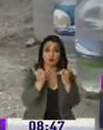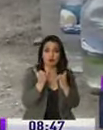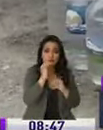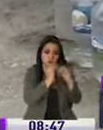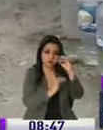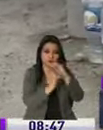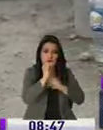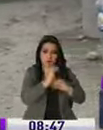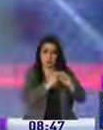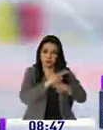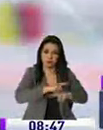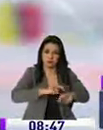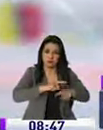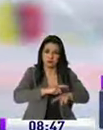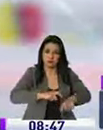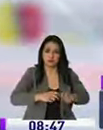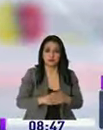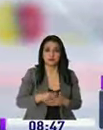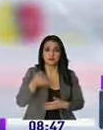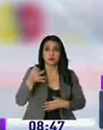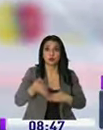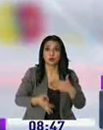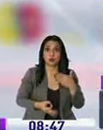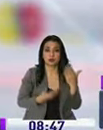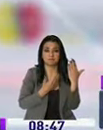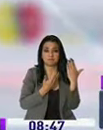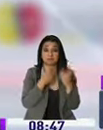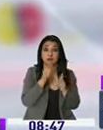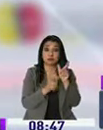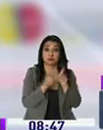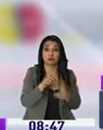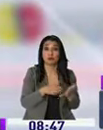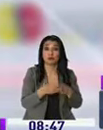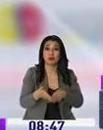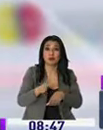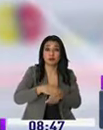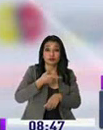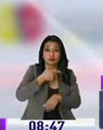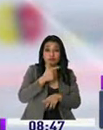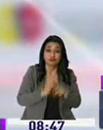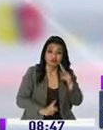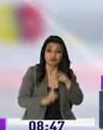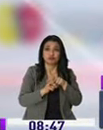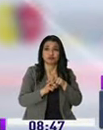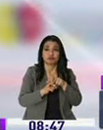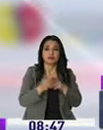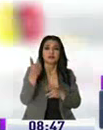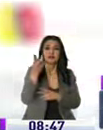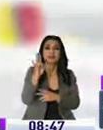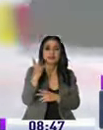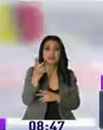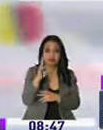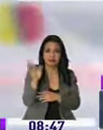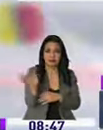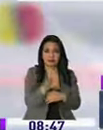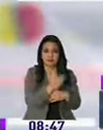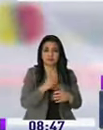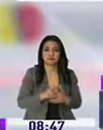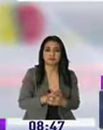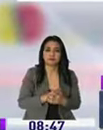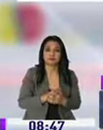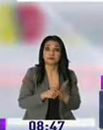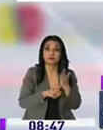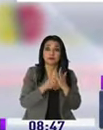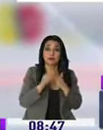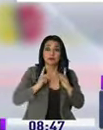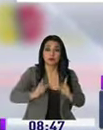en investigación. En total, el reporte de los fallecidos asociados a intoxicación por metanol es de 17. La entidad detalló